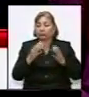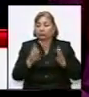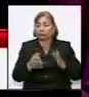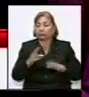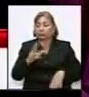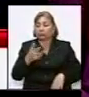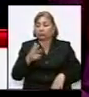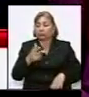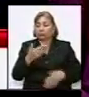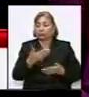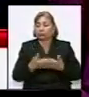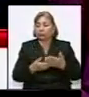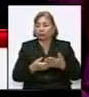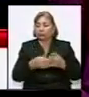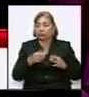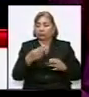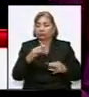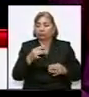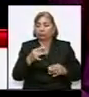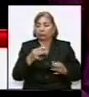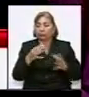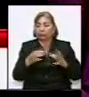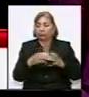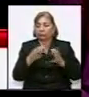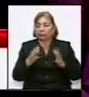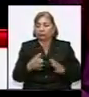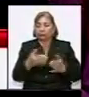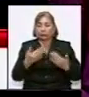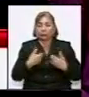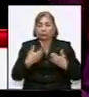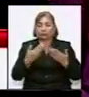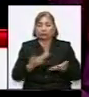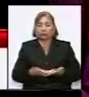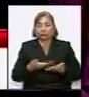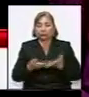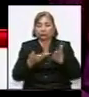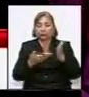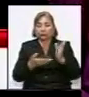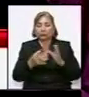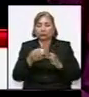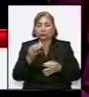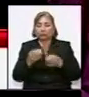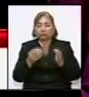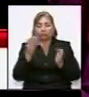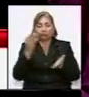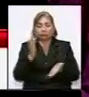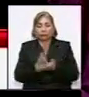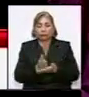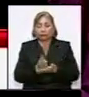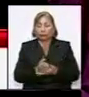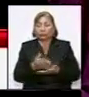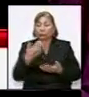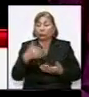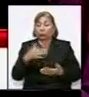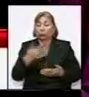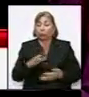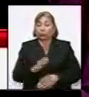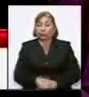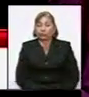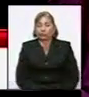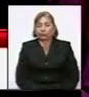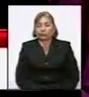3.250 grados 2018 congreso de la república que proponen modificar el código penal respecto de lesiones graves